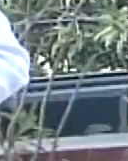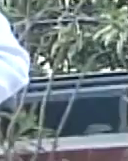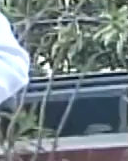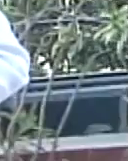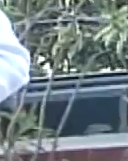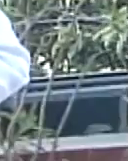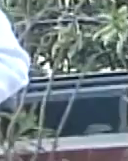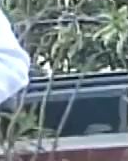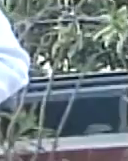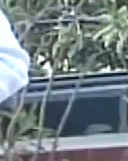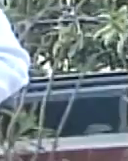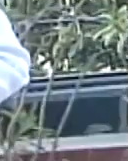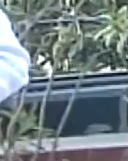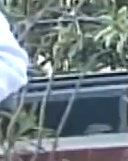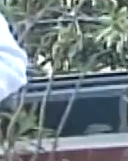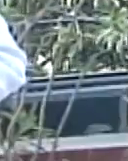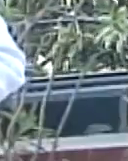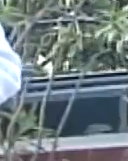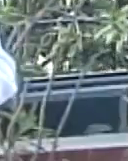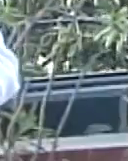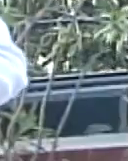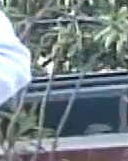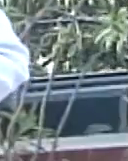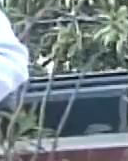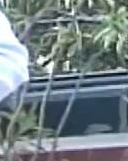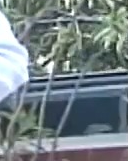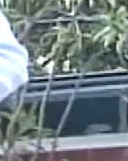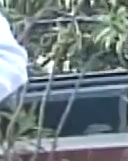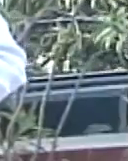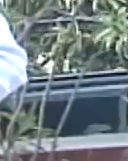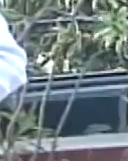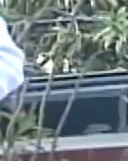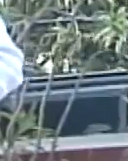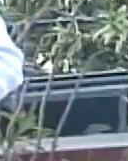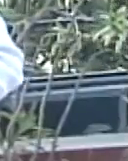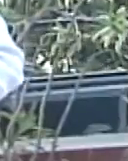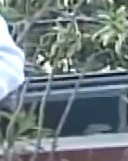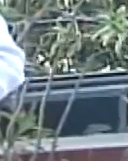jornada de carnetización del PSUV. Con esta información voy a retornar el contacto contigo, Barry.